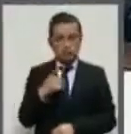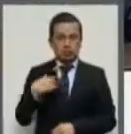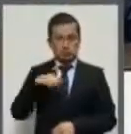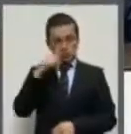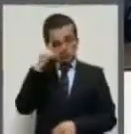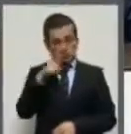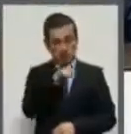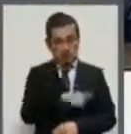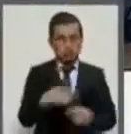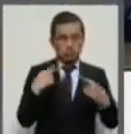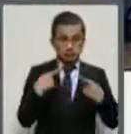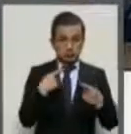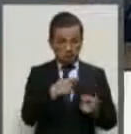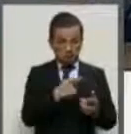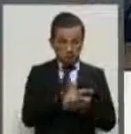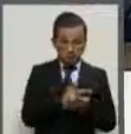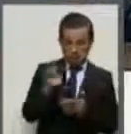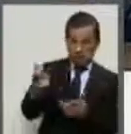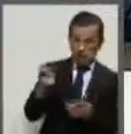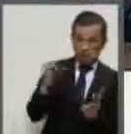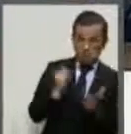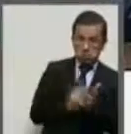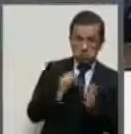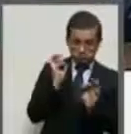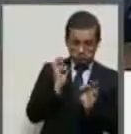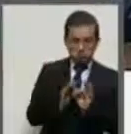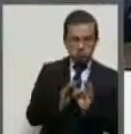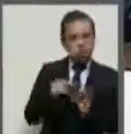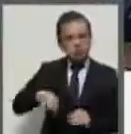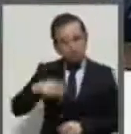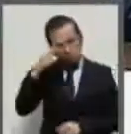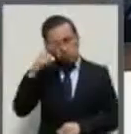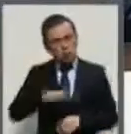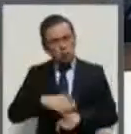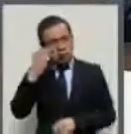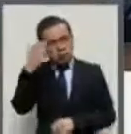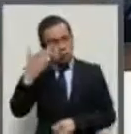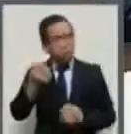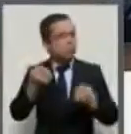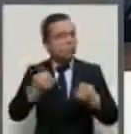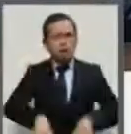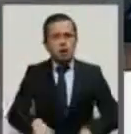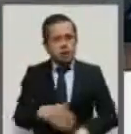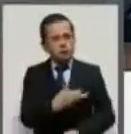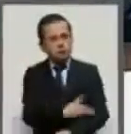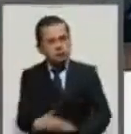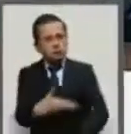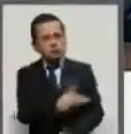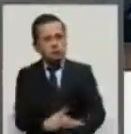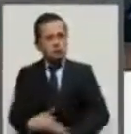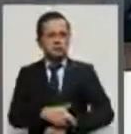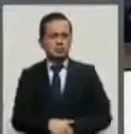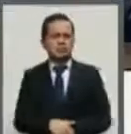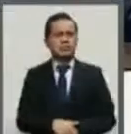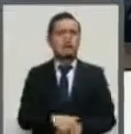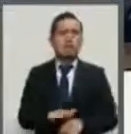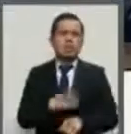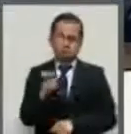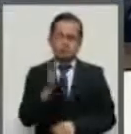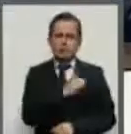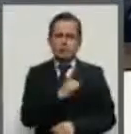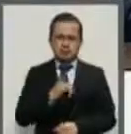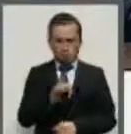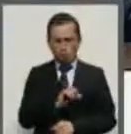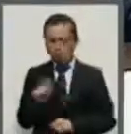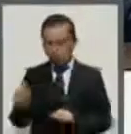para que los ciudadanos cumplan con las obligaciones fiscales. Para cambiar esta inercia, se tendrá que operar a la brevedad un